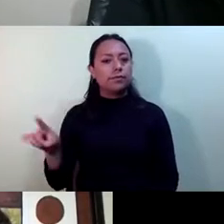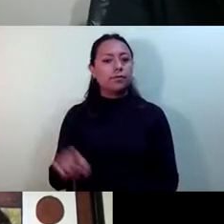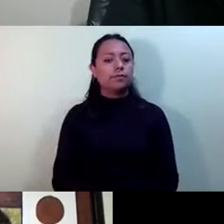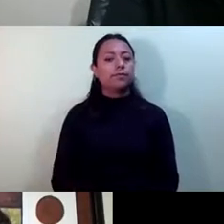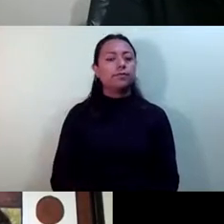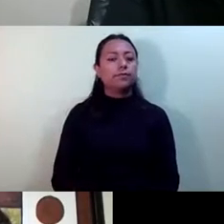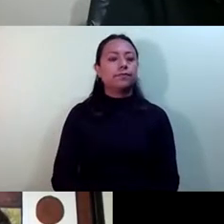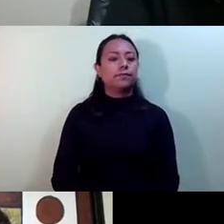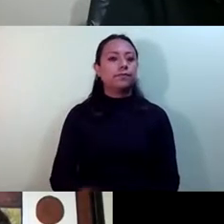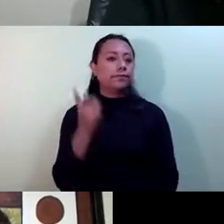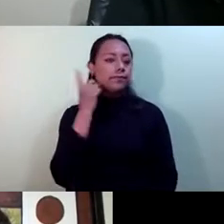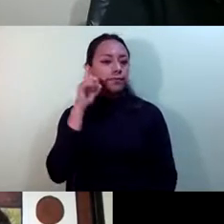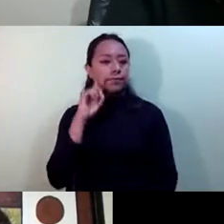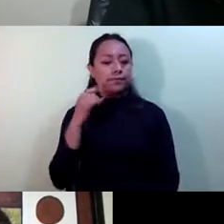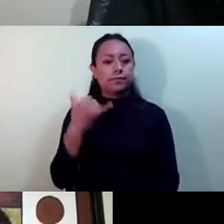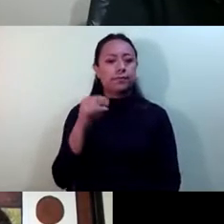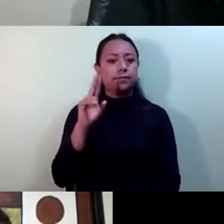Diputada Yuriri Ayala Zúñiga.